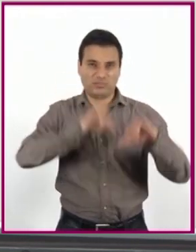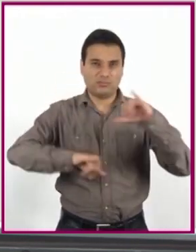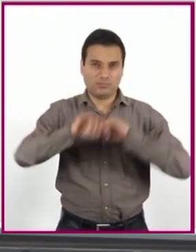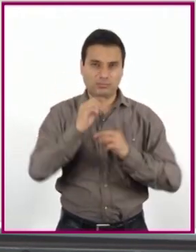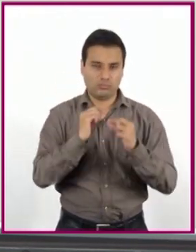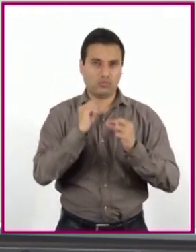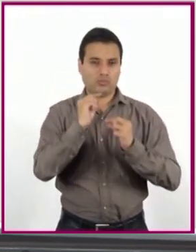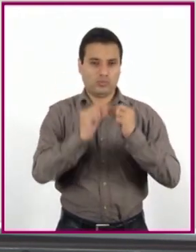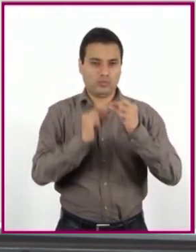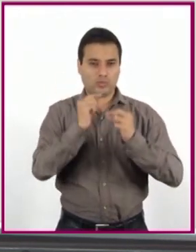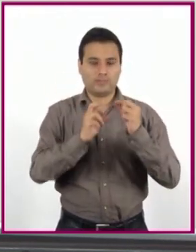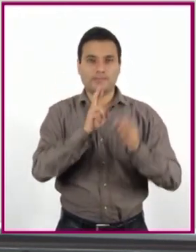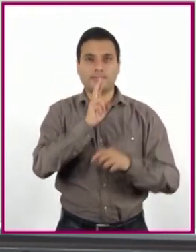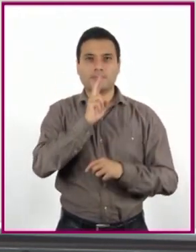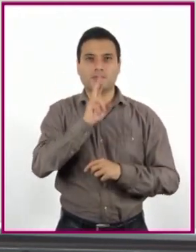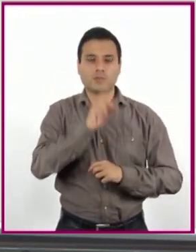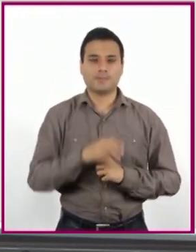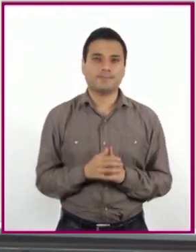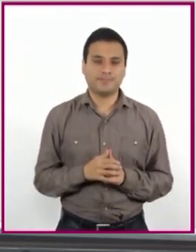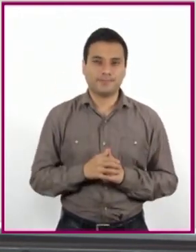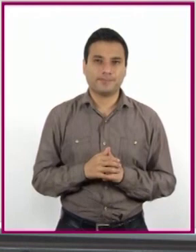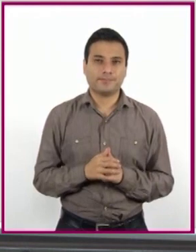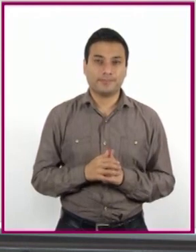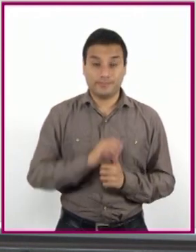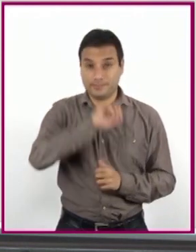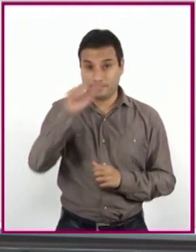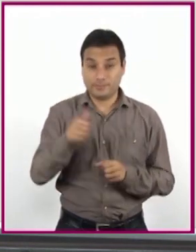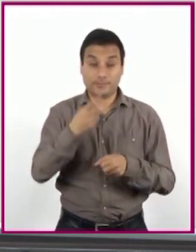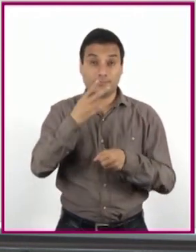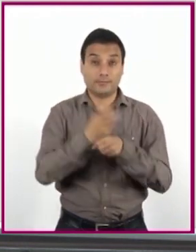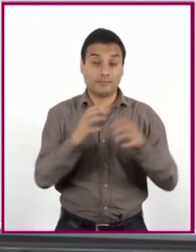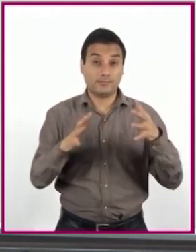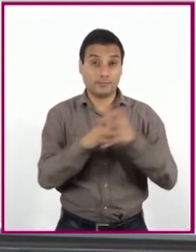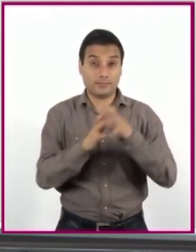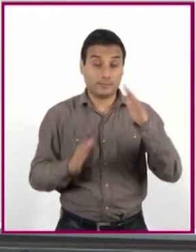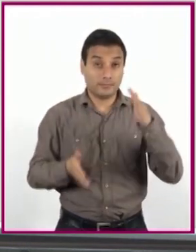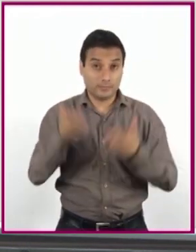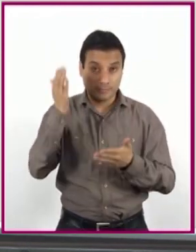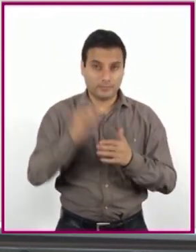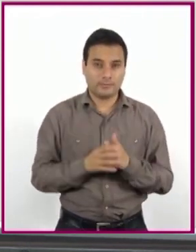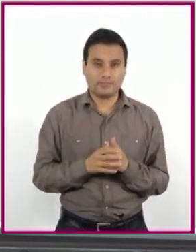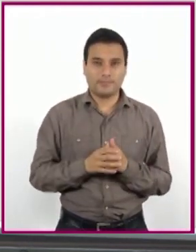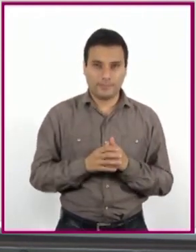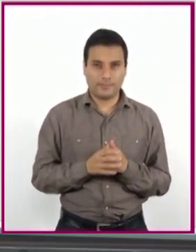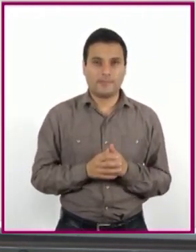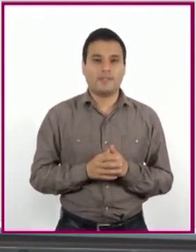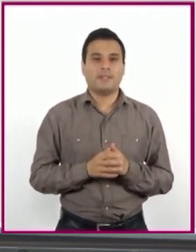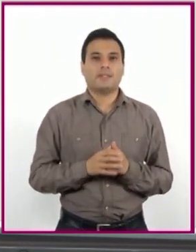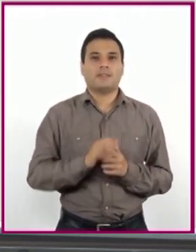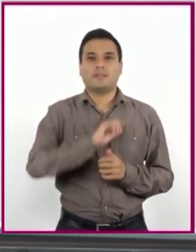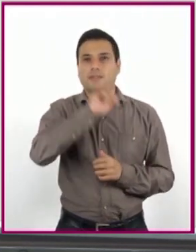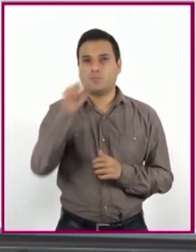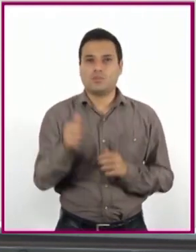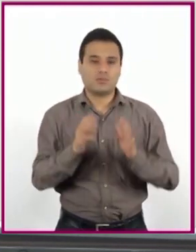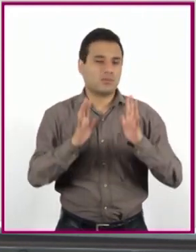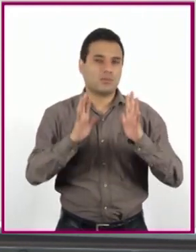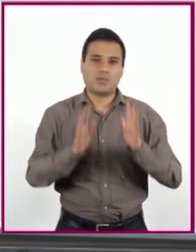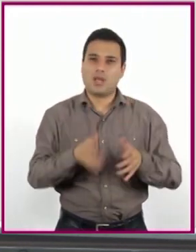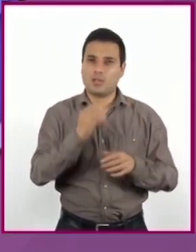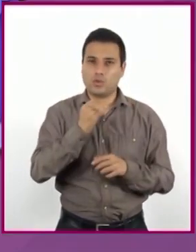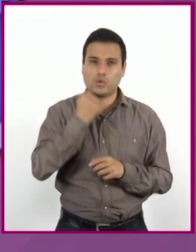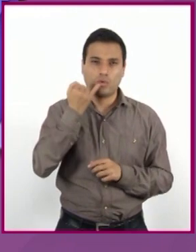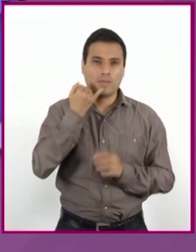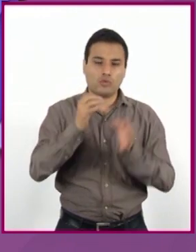vez mayor. Se reorganizó tras la Segunda Guerra Mundial cuando el inglés pasó a ser su único idioma